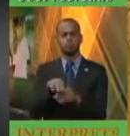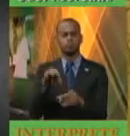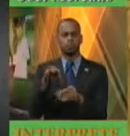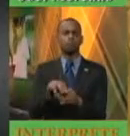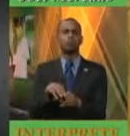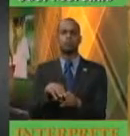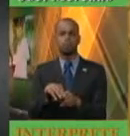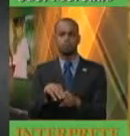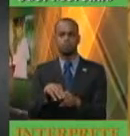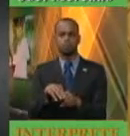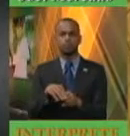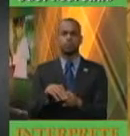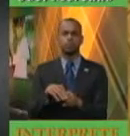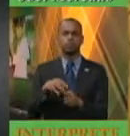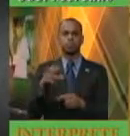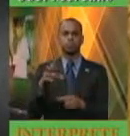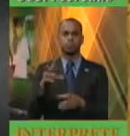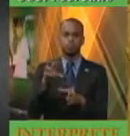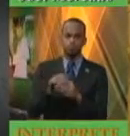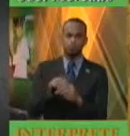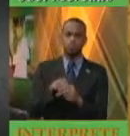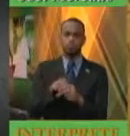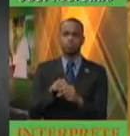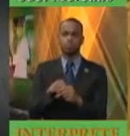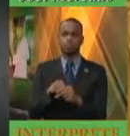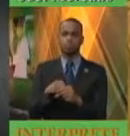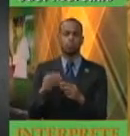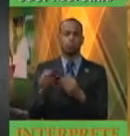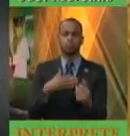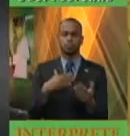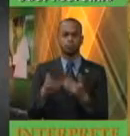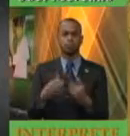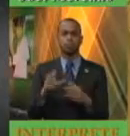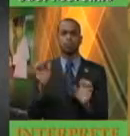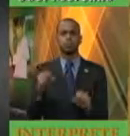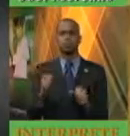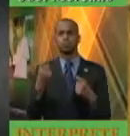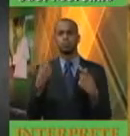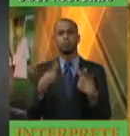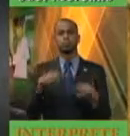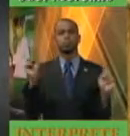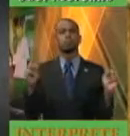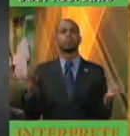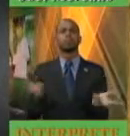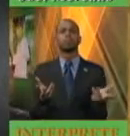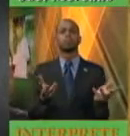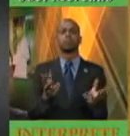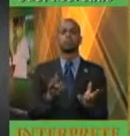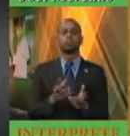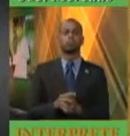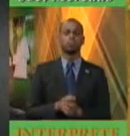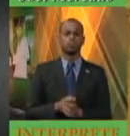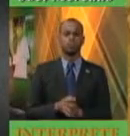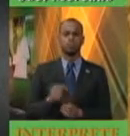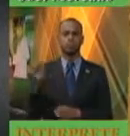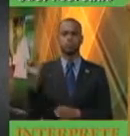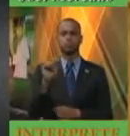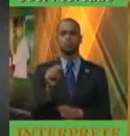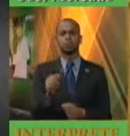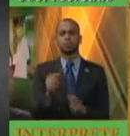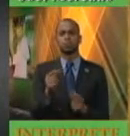sin ningún tipo de inconveniente ni de barrera. Entonces, conseguimos que mediante una